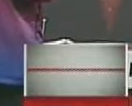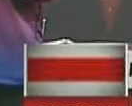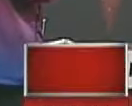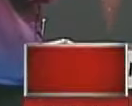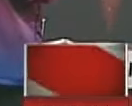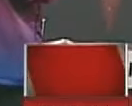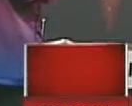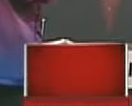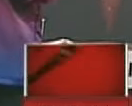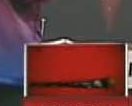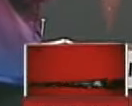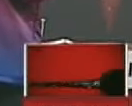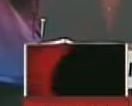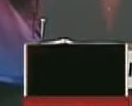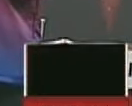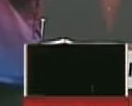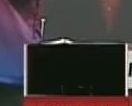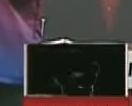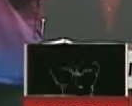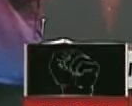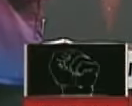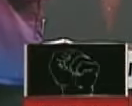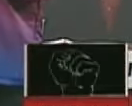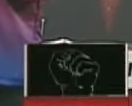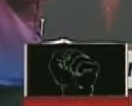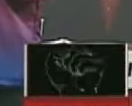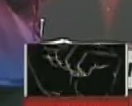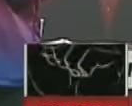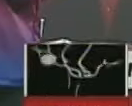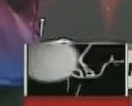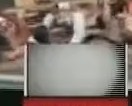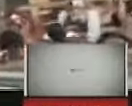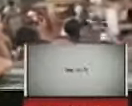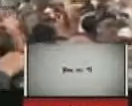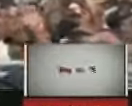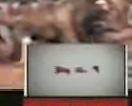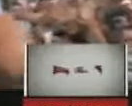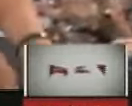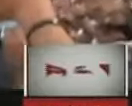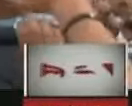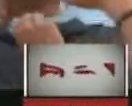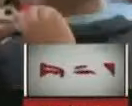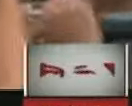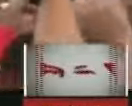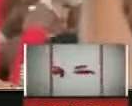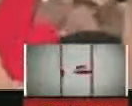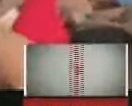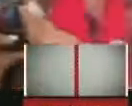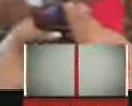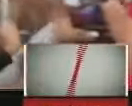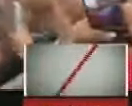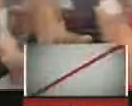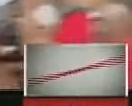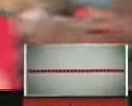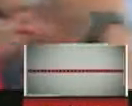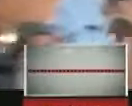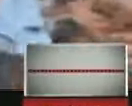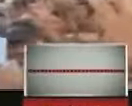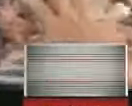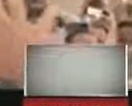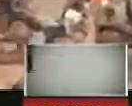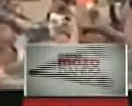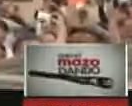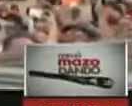2, 3, 4 kilómetros más o menos, aproximadamente hasta el aeropuerto. Hasta el aeropuerto se metió la gente después. Vamos a ir sacando los videos en las